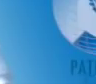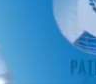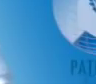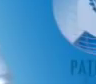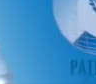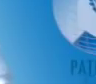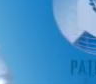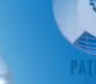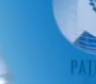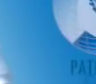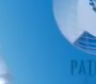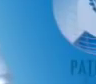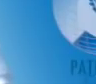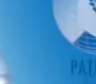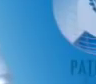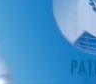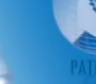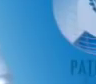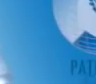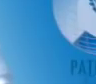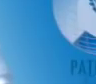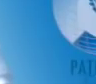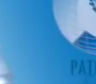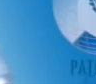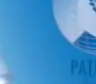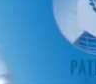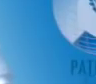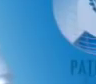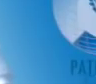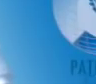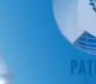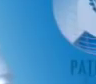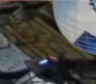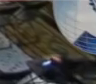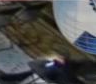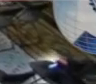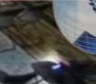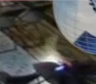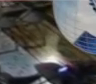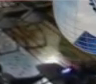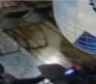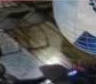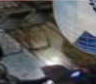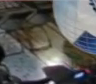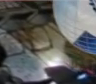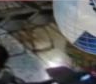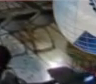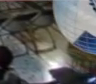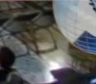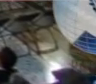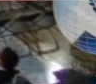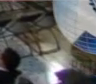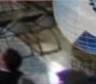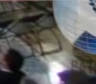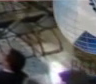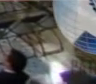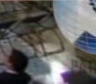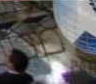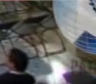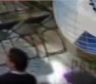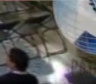de Chapultepec. ¿Quieres saber de qué se trata? Vamos a ver el video. ¡Ay! Bueno, este día es